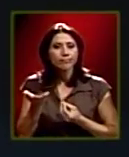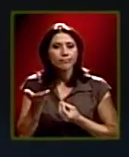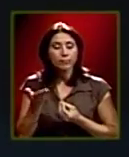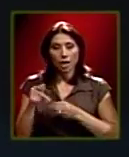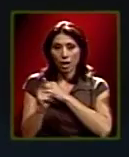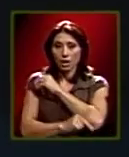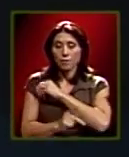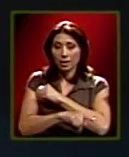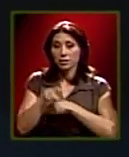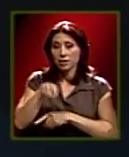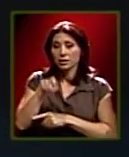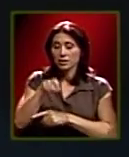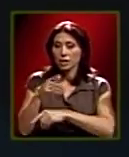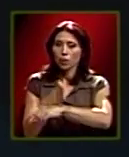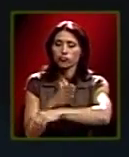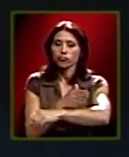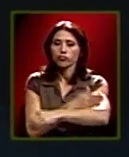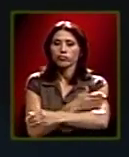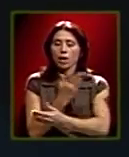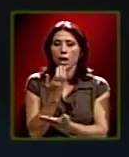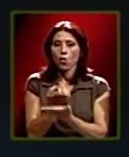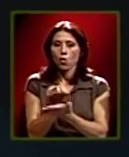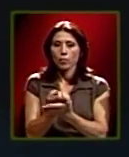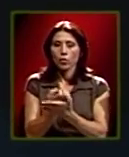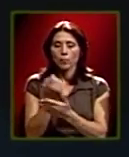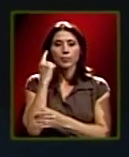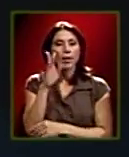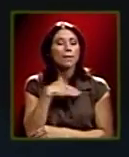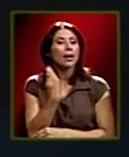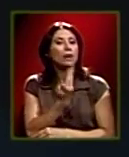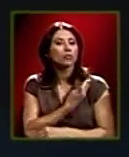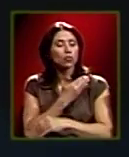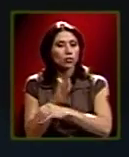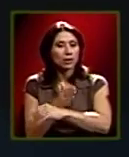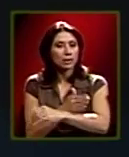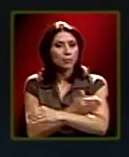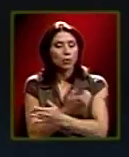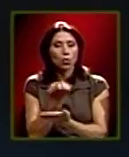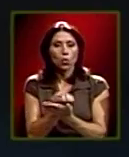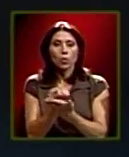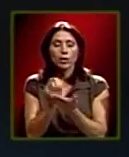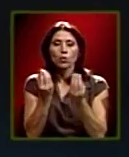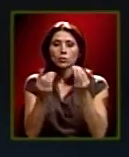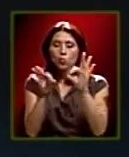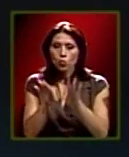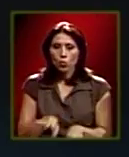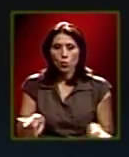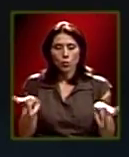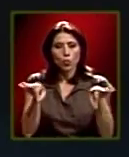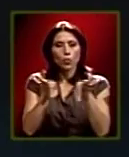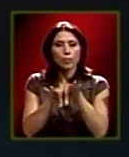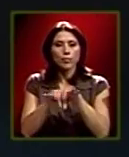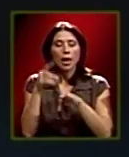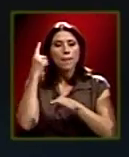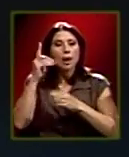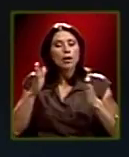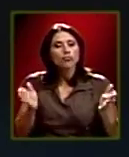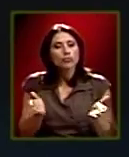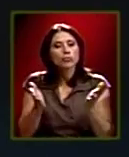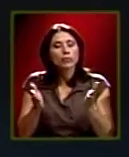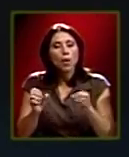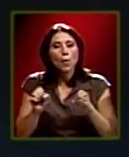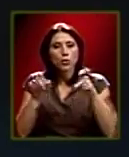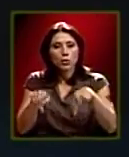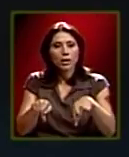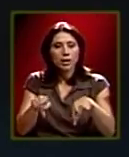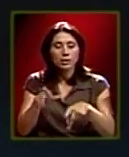país necesita crecimiento económico, porque para nosotros el crecimiento económico es fundamental para generar oportunidades. O sea,